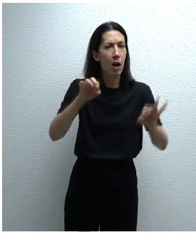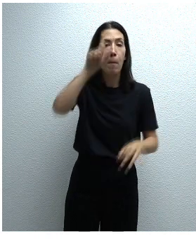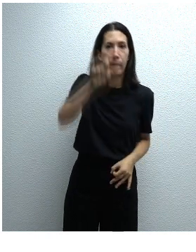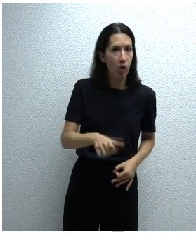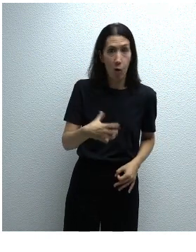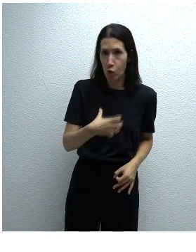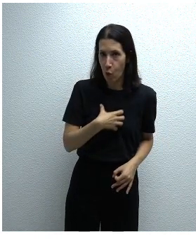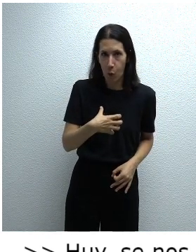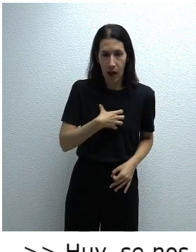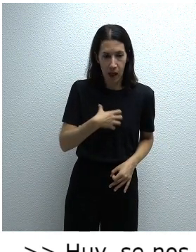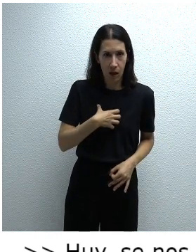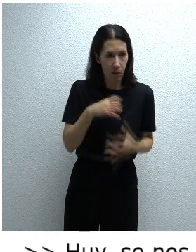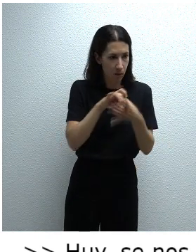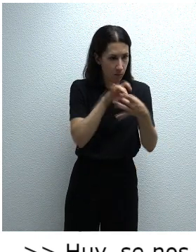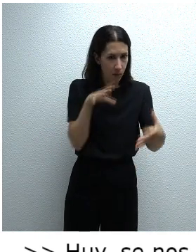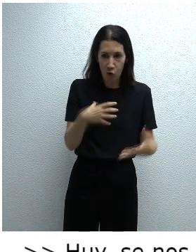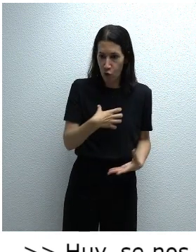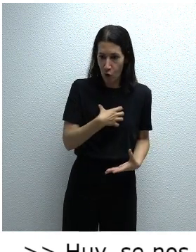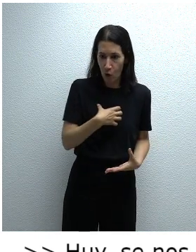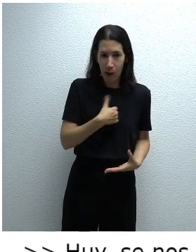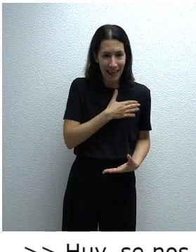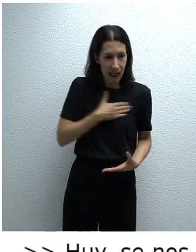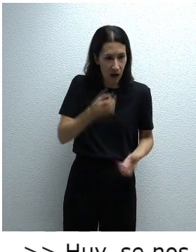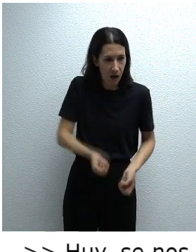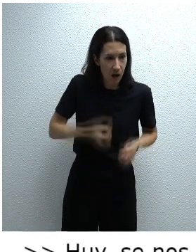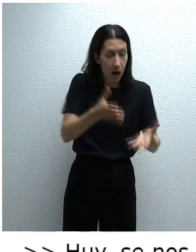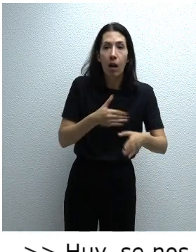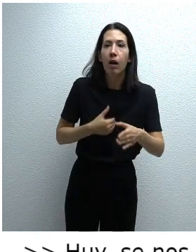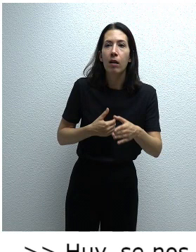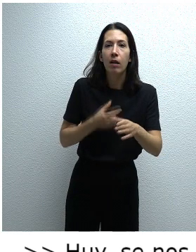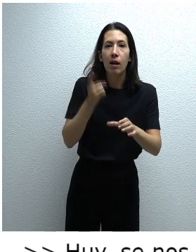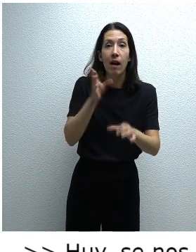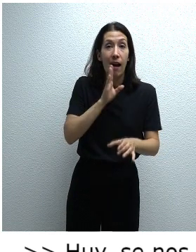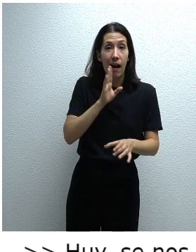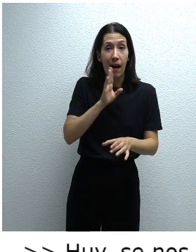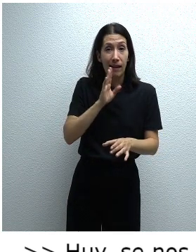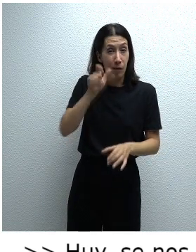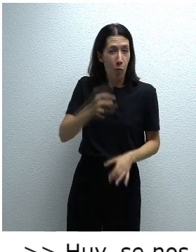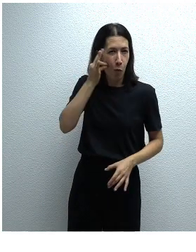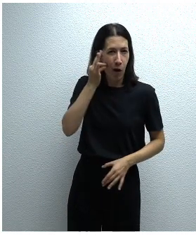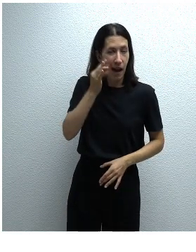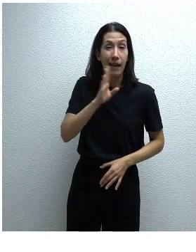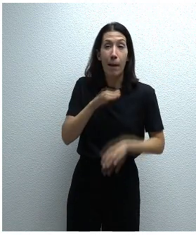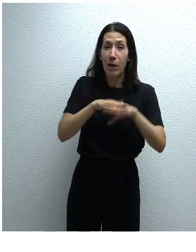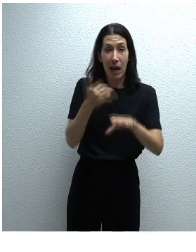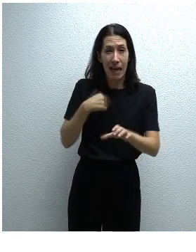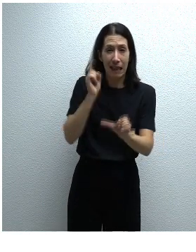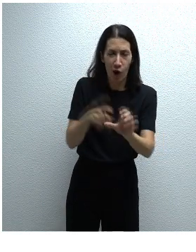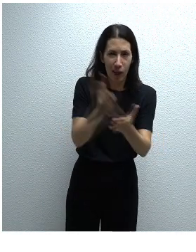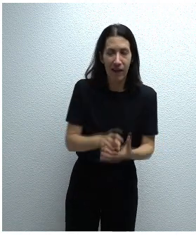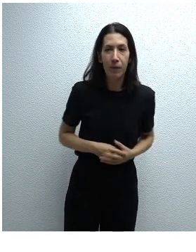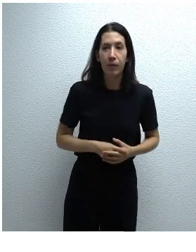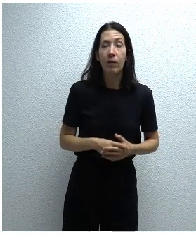pueda regir en nada, ni puede expresar su voluntad. Perdonar, ya estoy. Adelante.